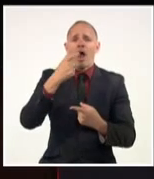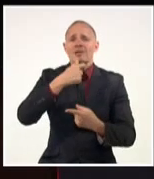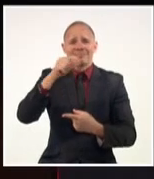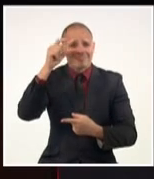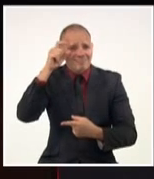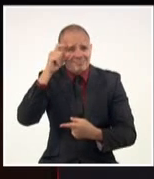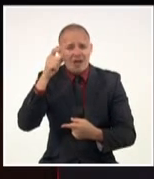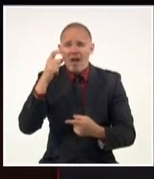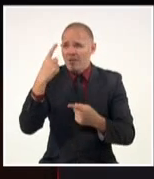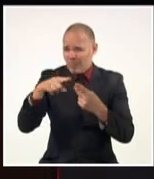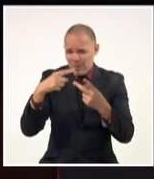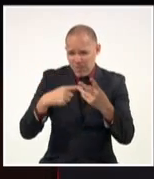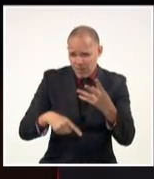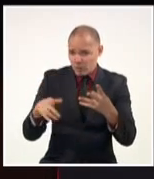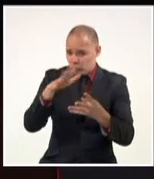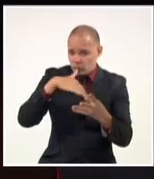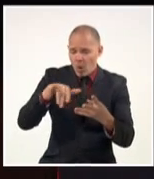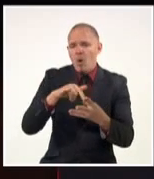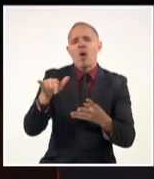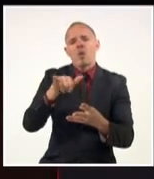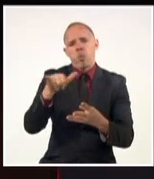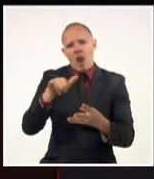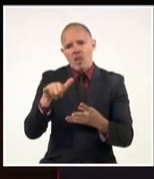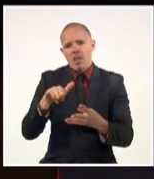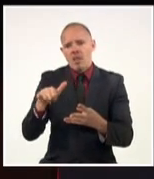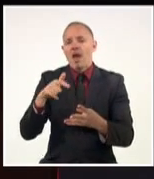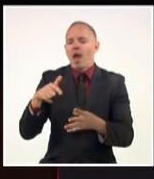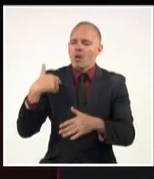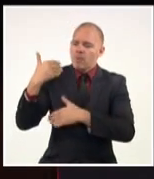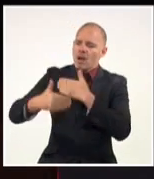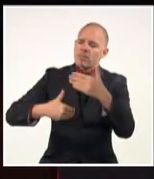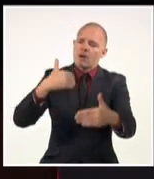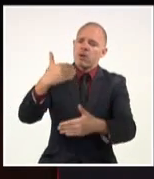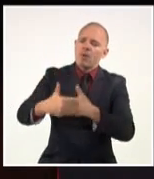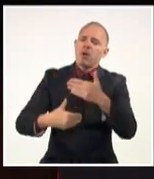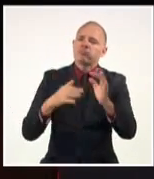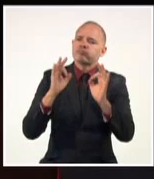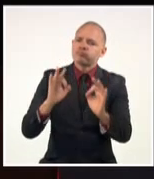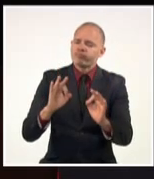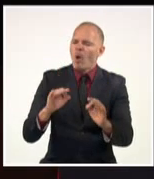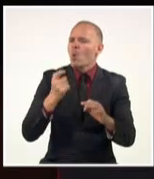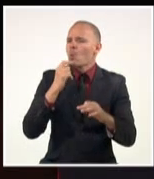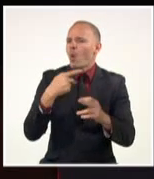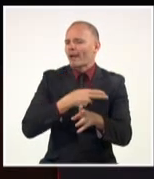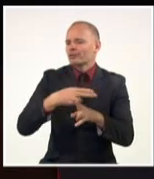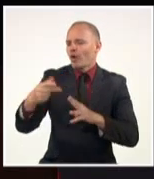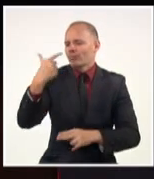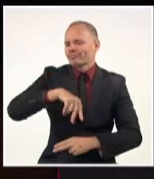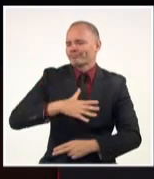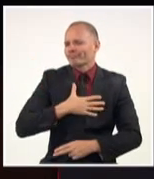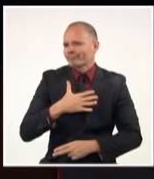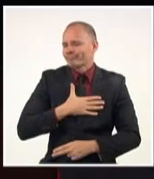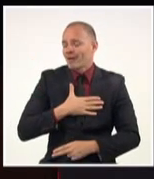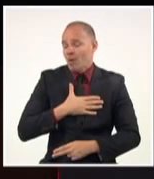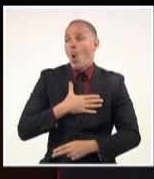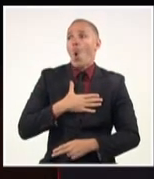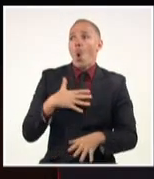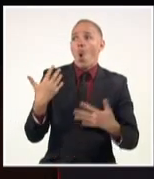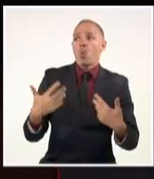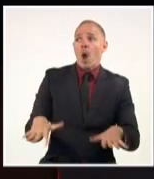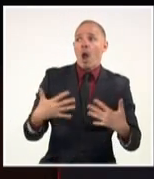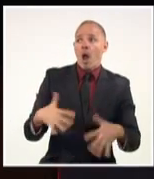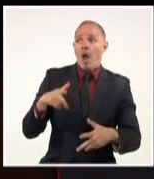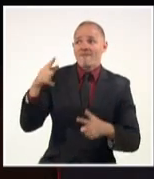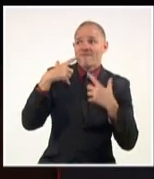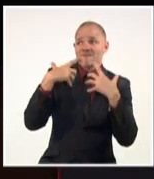del mambisado legaron a las generaciones posteriores con historias personales dignas de un poema épico aún